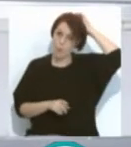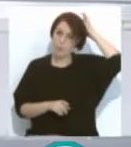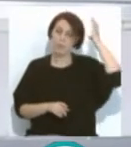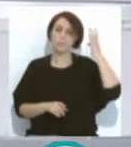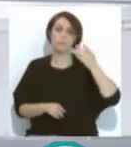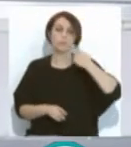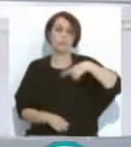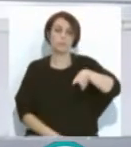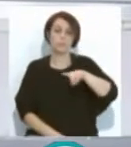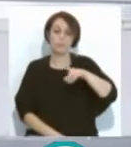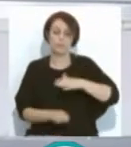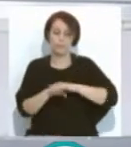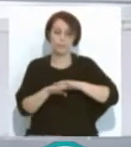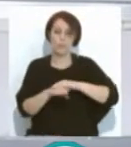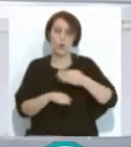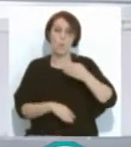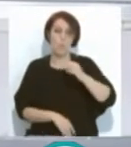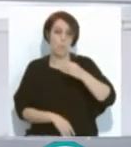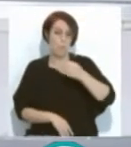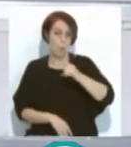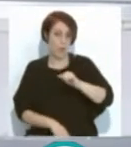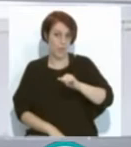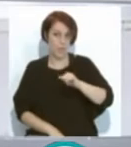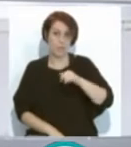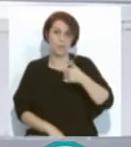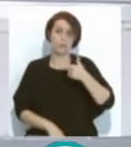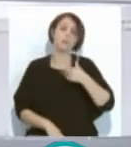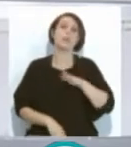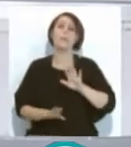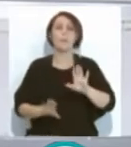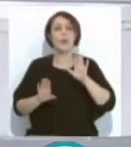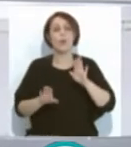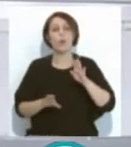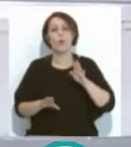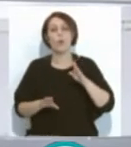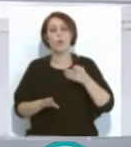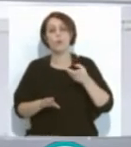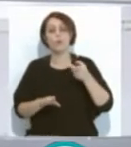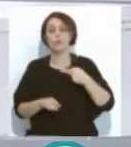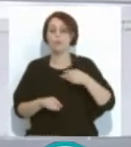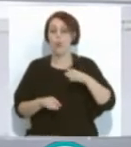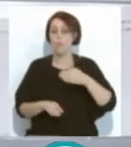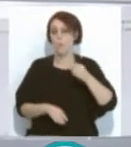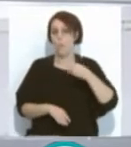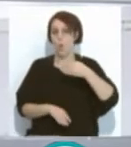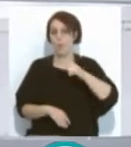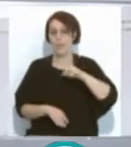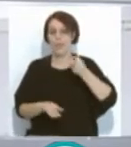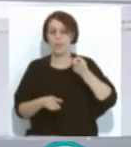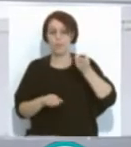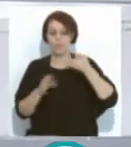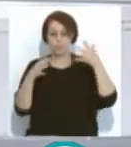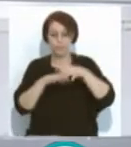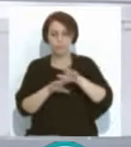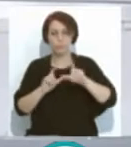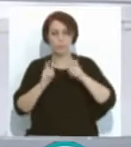Ellos tienen la ficha del filial, pero De Canje está integrado totalmente en la primera plantilla, y Mar Baró